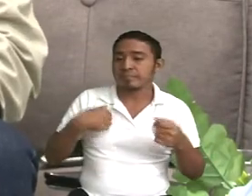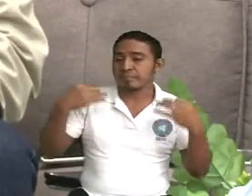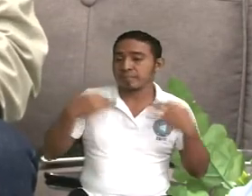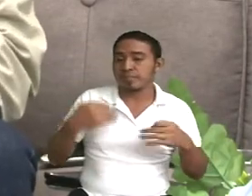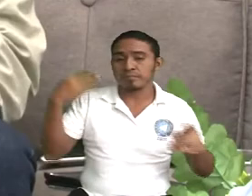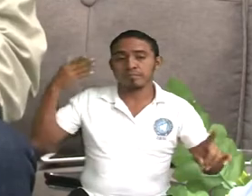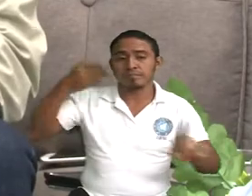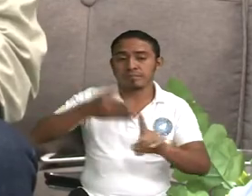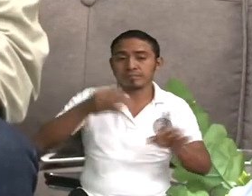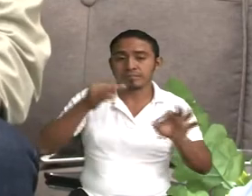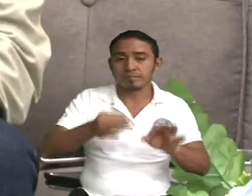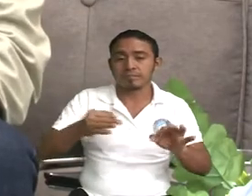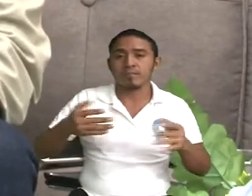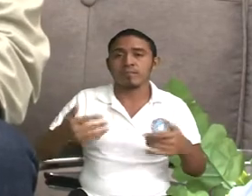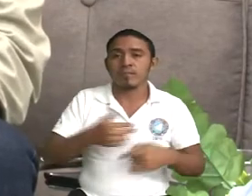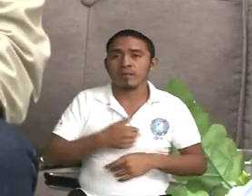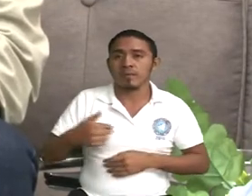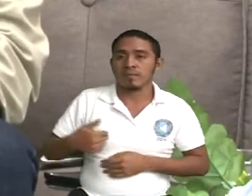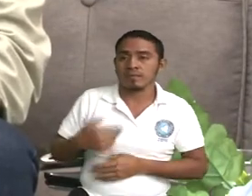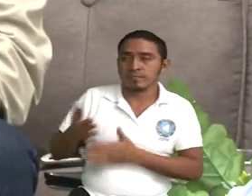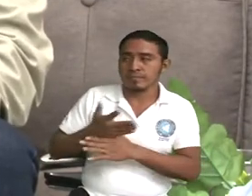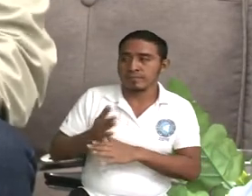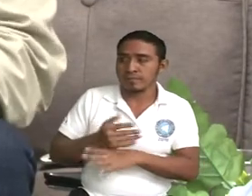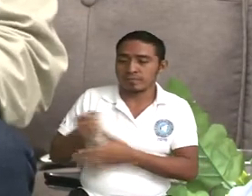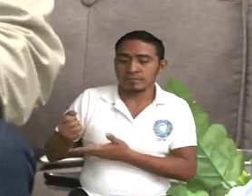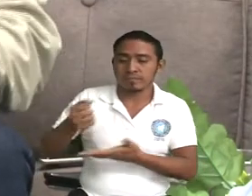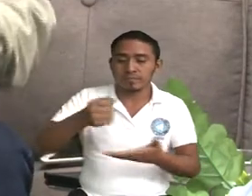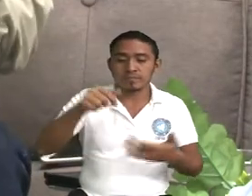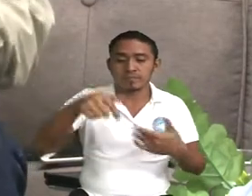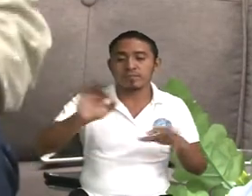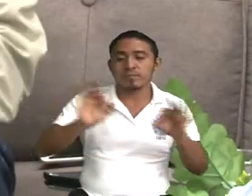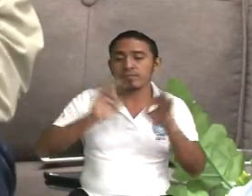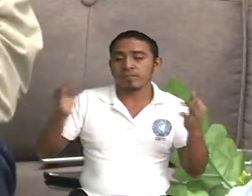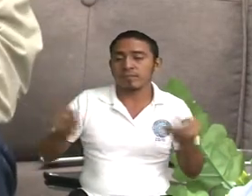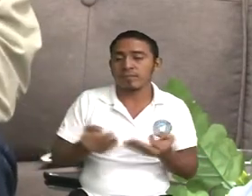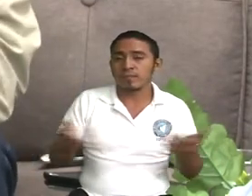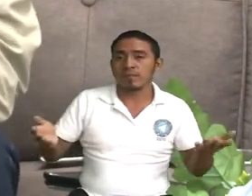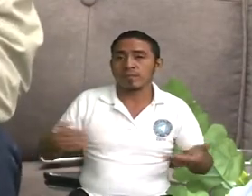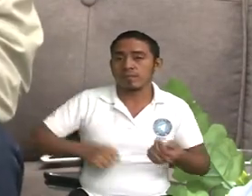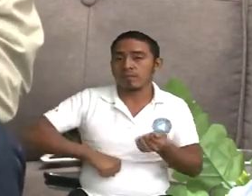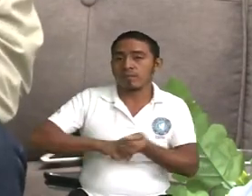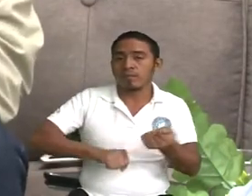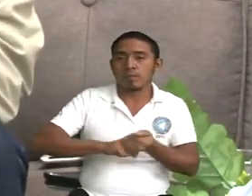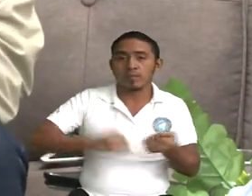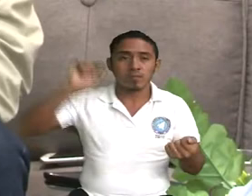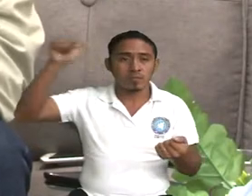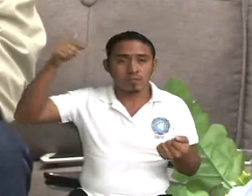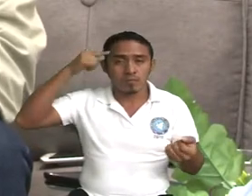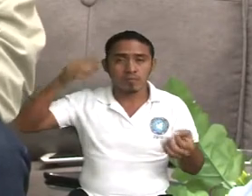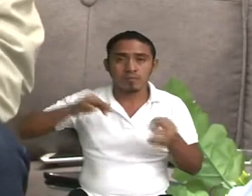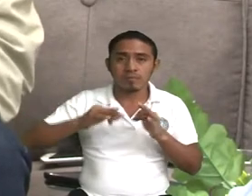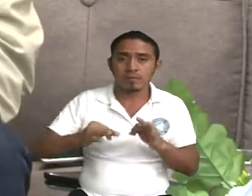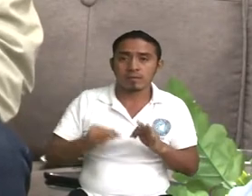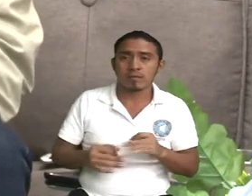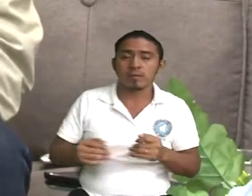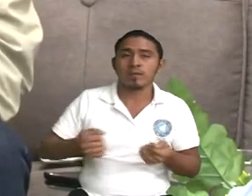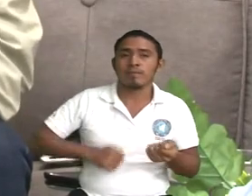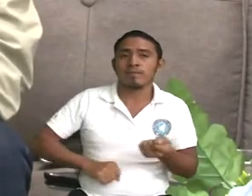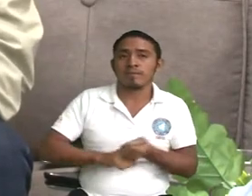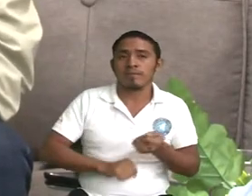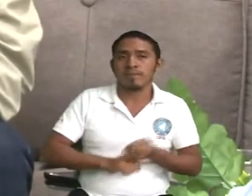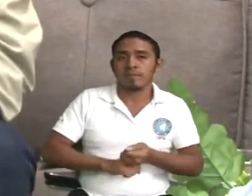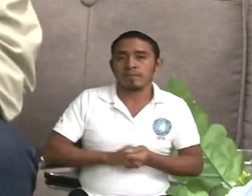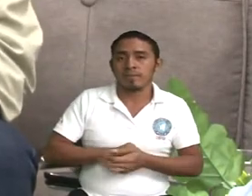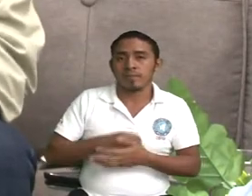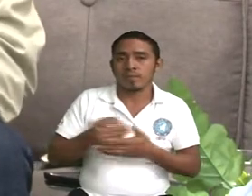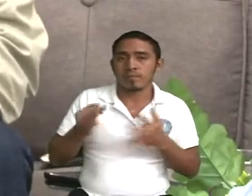llegar a trasladar beneficios a las familias. Cuando el apoyo del gobierno llega por la vía de las madres,